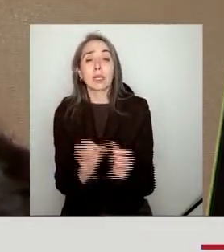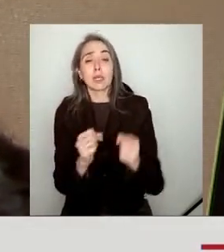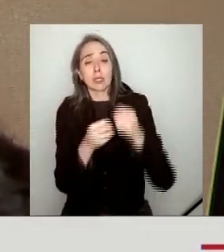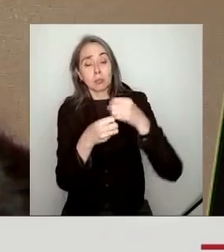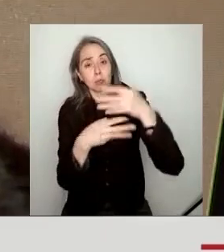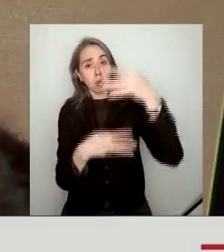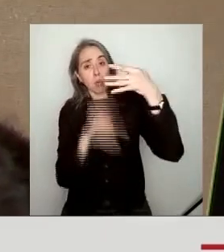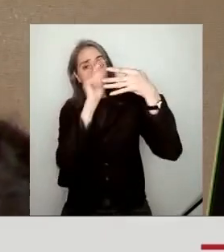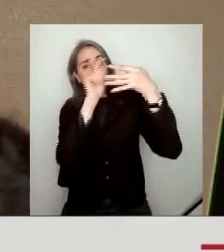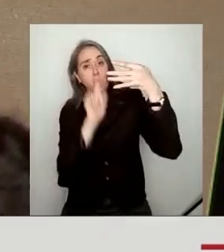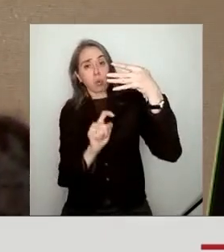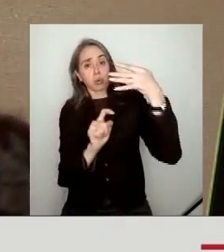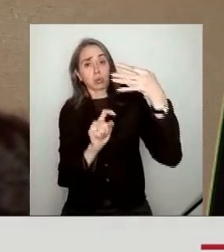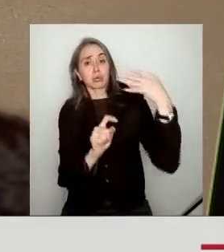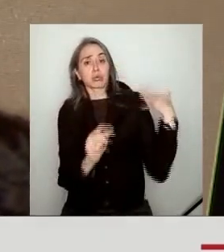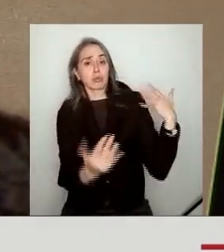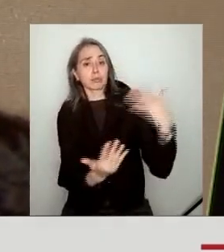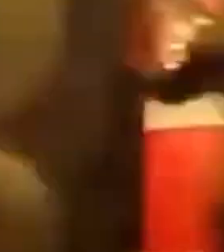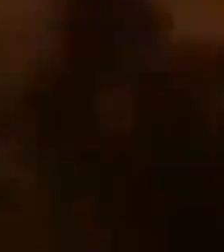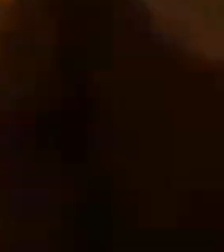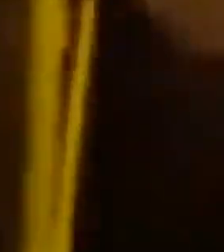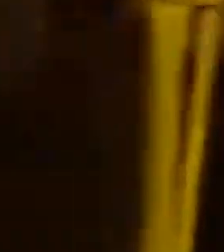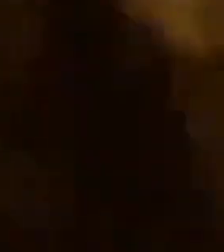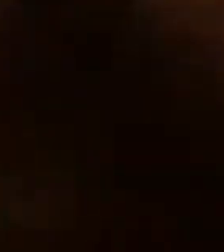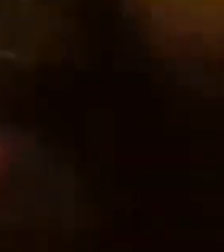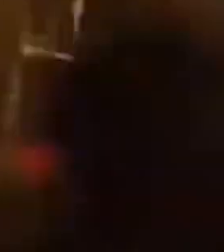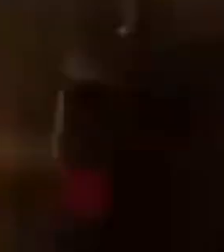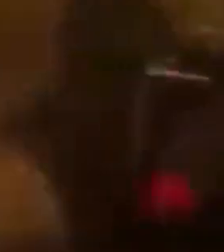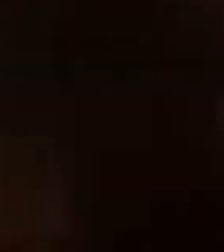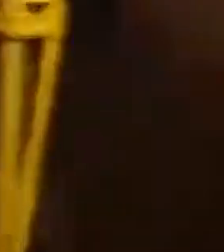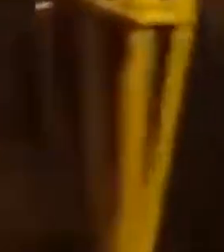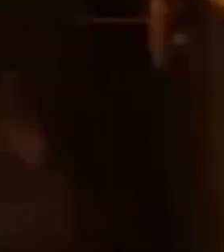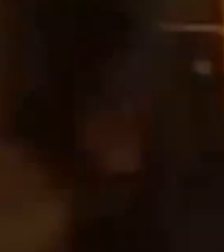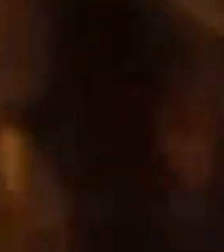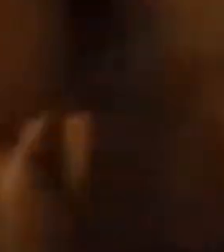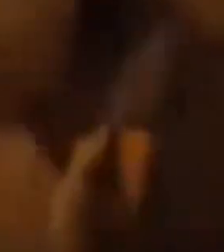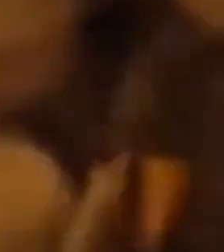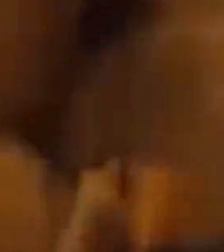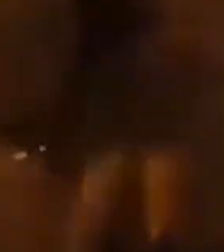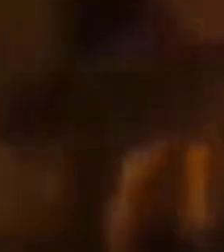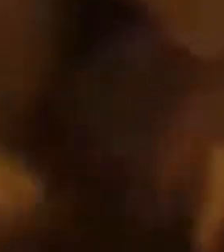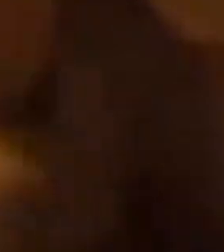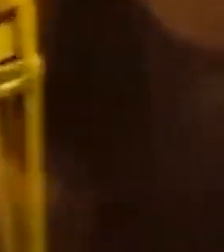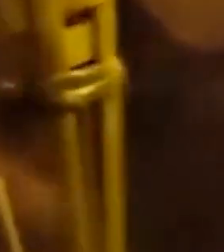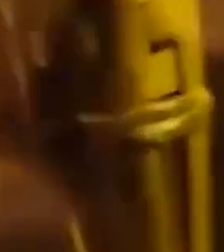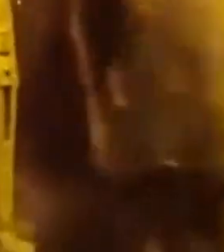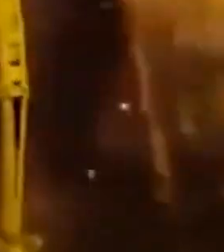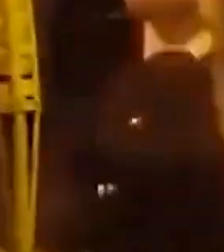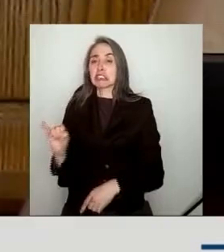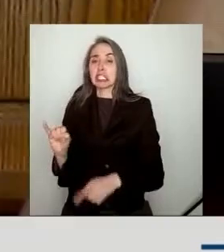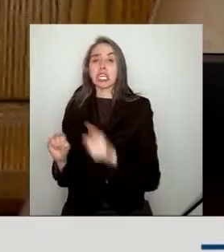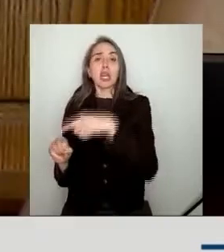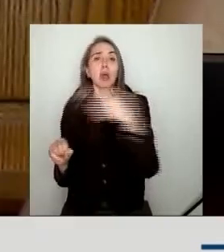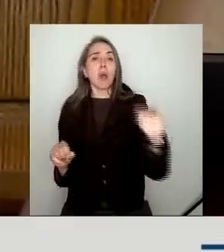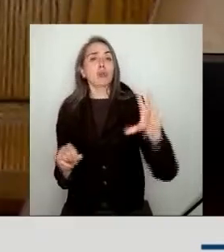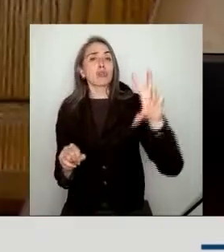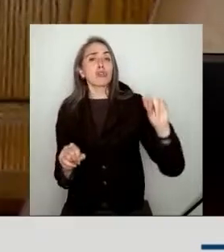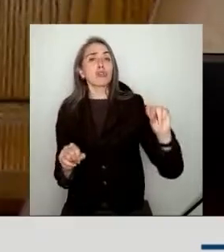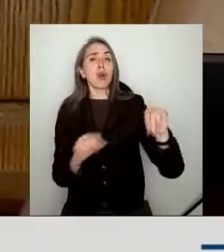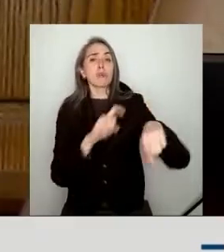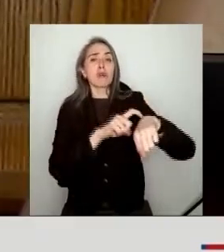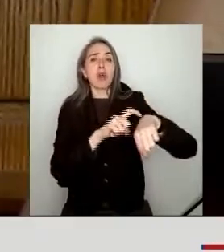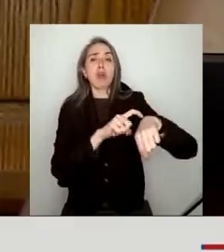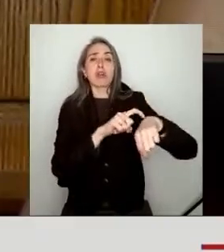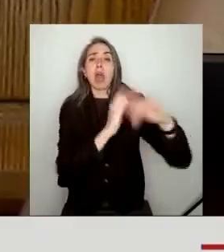ha tocado como país sufrir un proyecto que otorga un reconocimiento una acto que se desarrolla hace décadas expresó el diputado